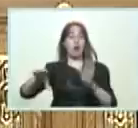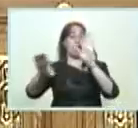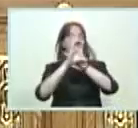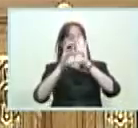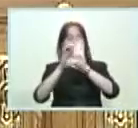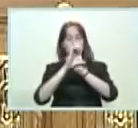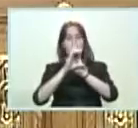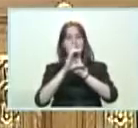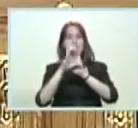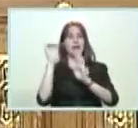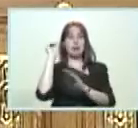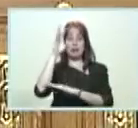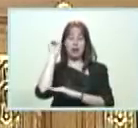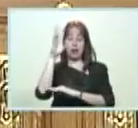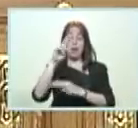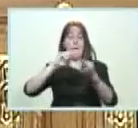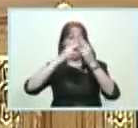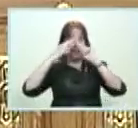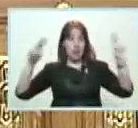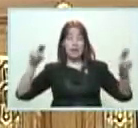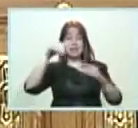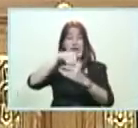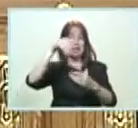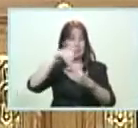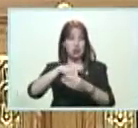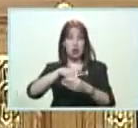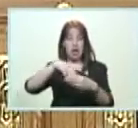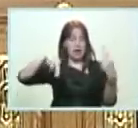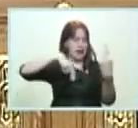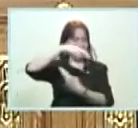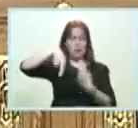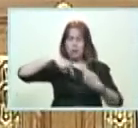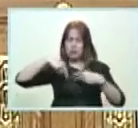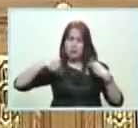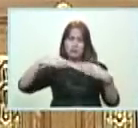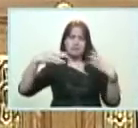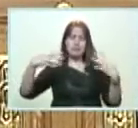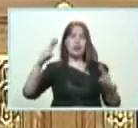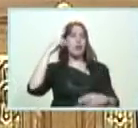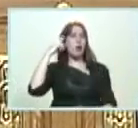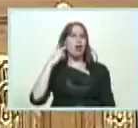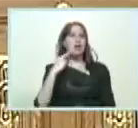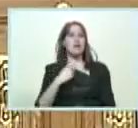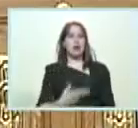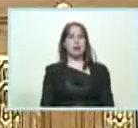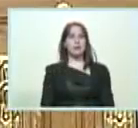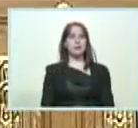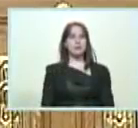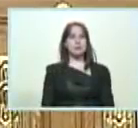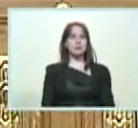constituyente, paz, elecciones, revolución, Bolívar.